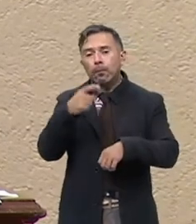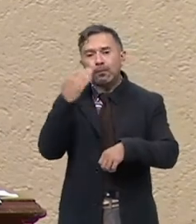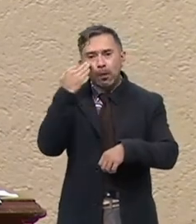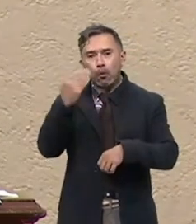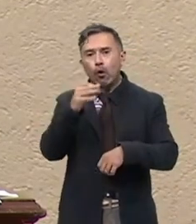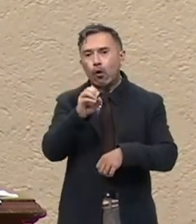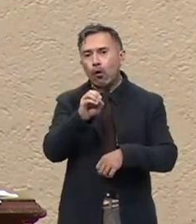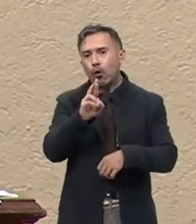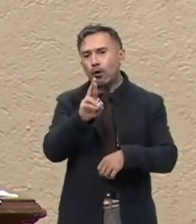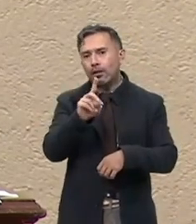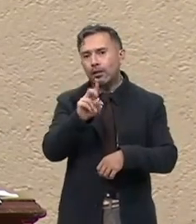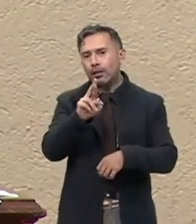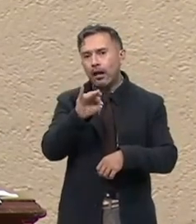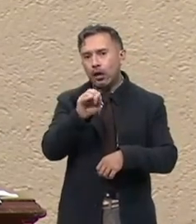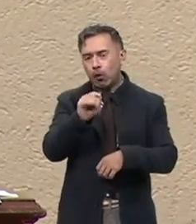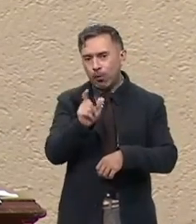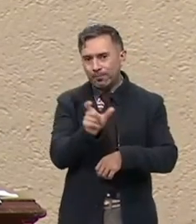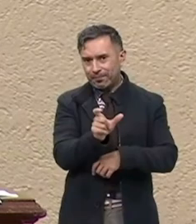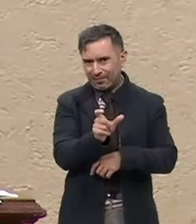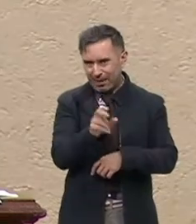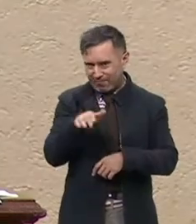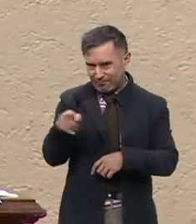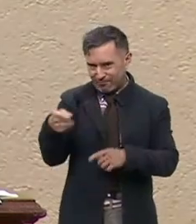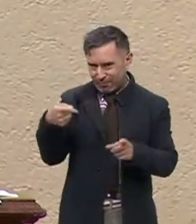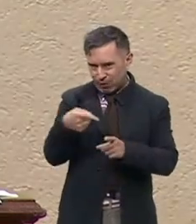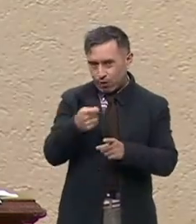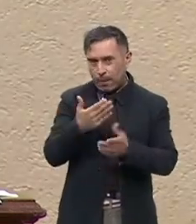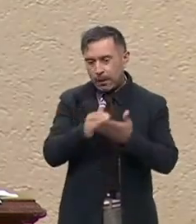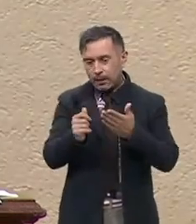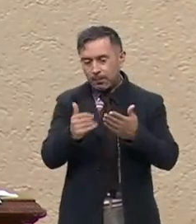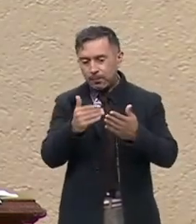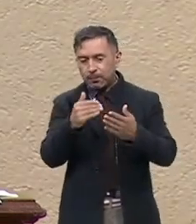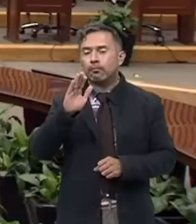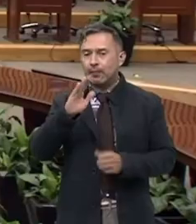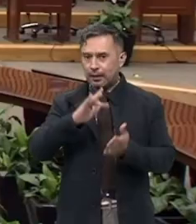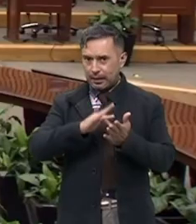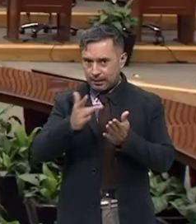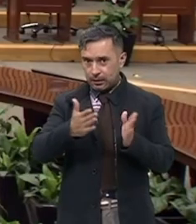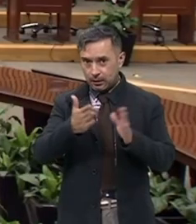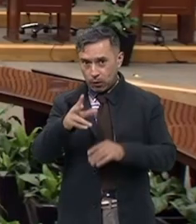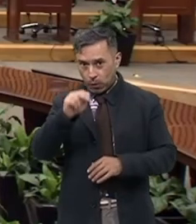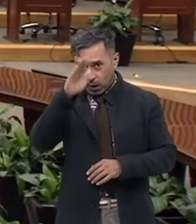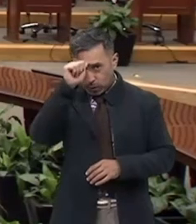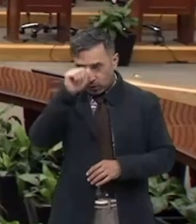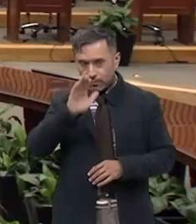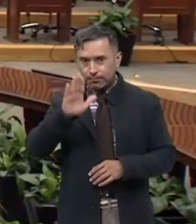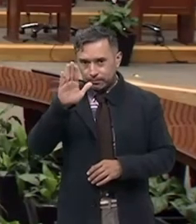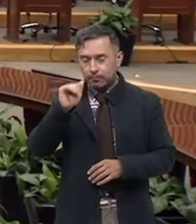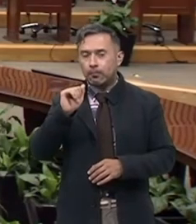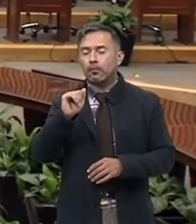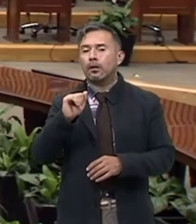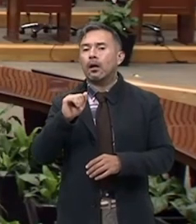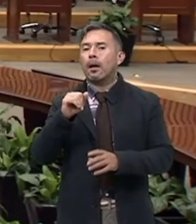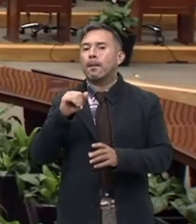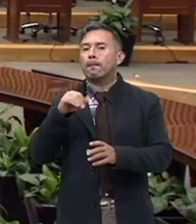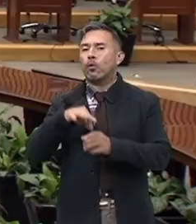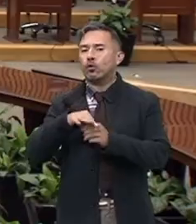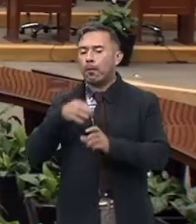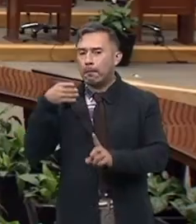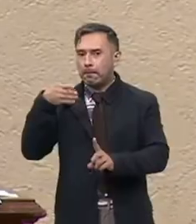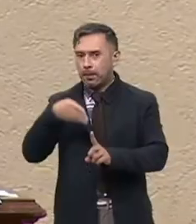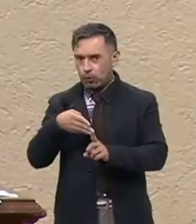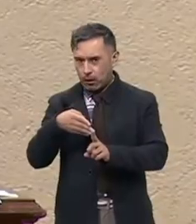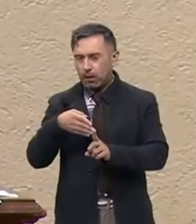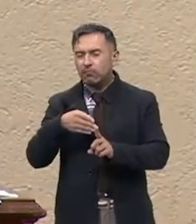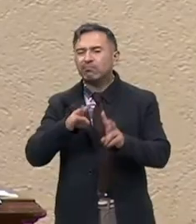lo que él señaló esto impactaría los considerandos cuarto y noveno aprobado en lo particular por lo que hace la